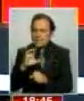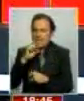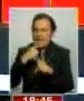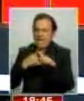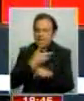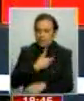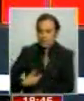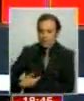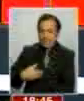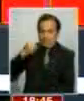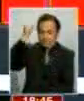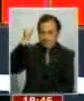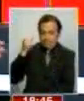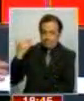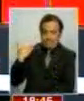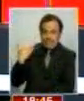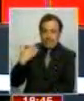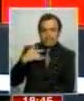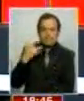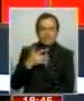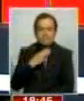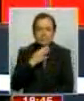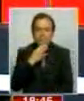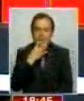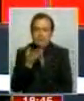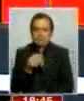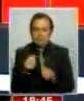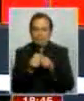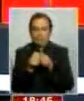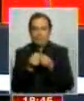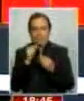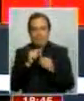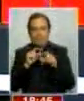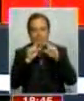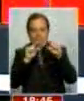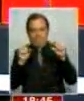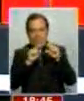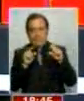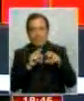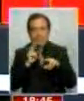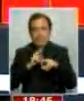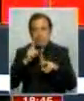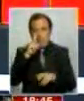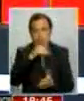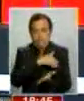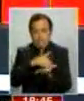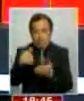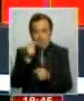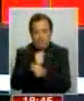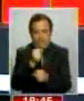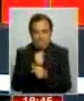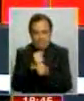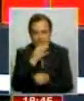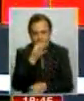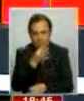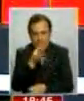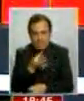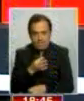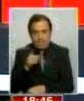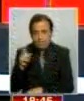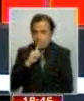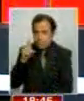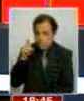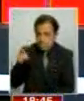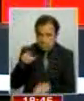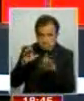del presidente Sebastián Piñera se ufanaba y se vanagloriaba con las cifras de haber creado 1 millón de empleos. ¿Esa cantidad de empleos se va